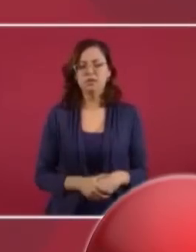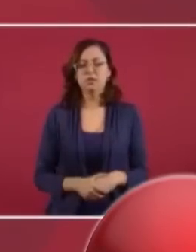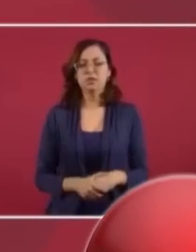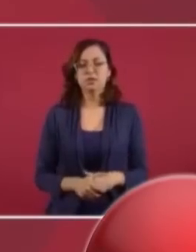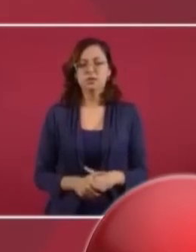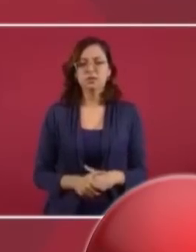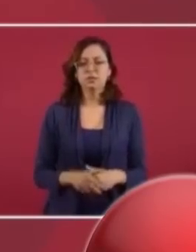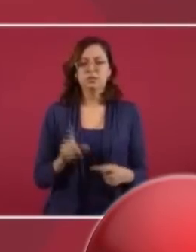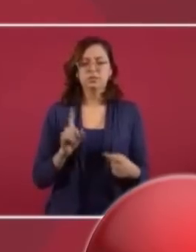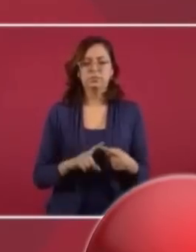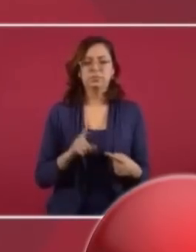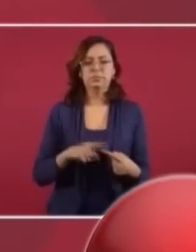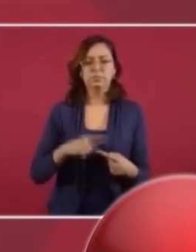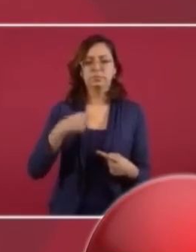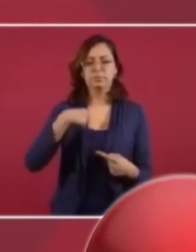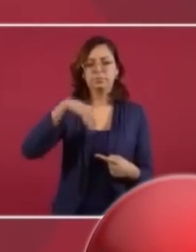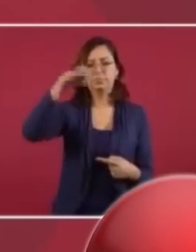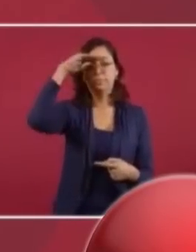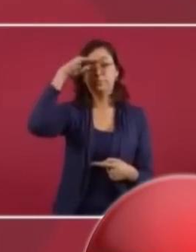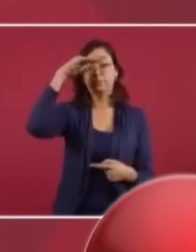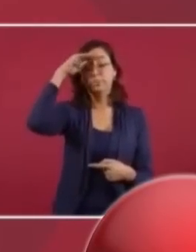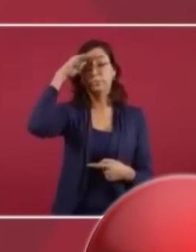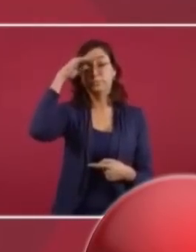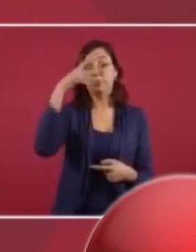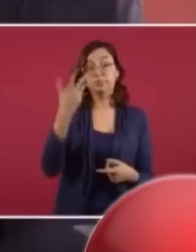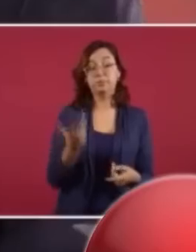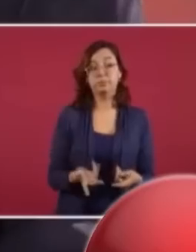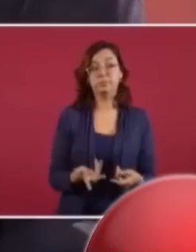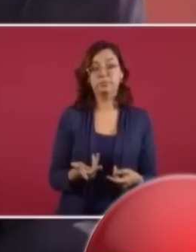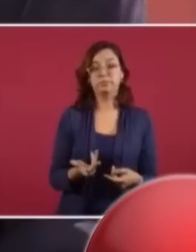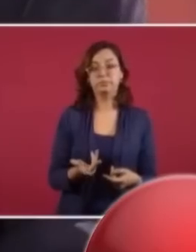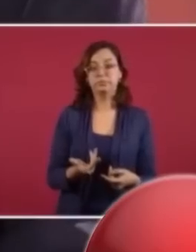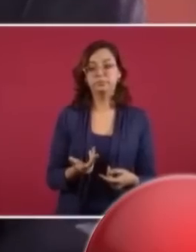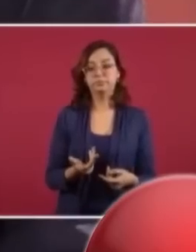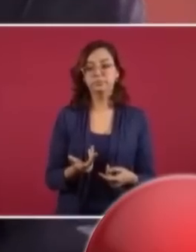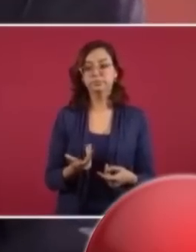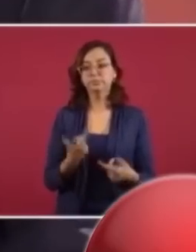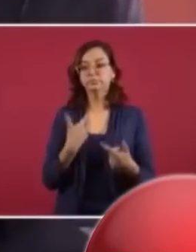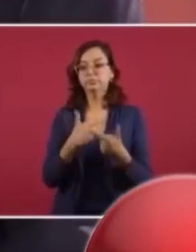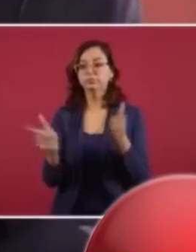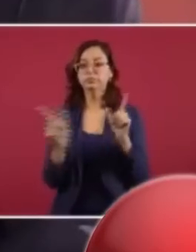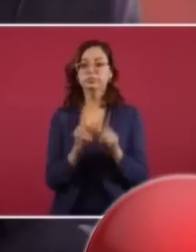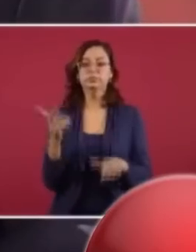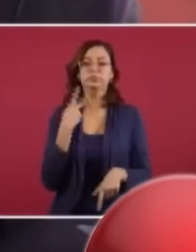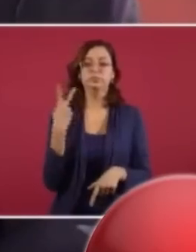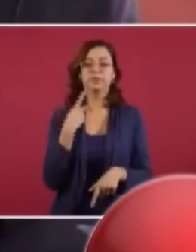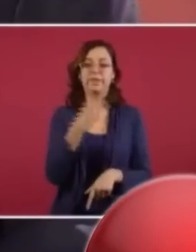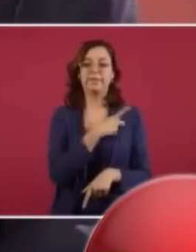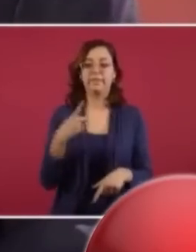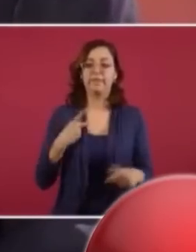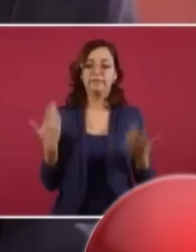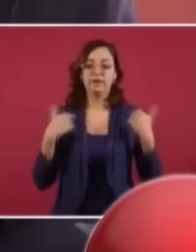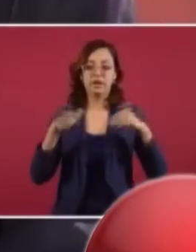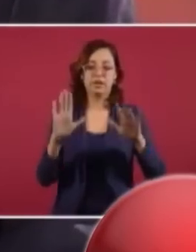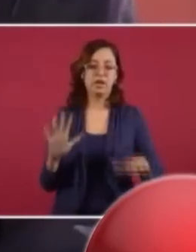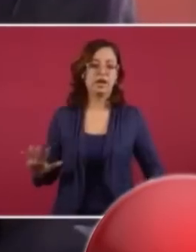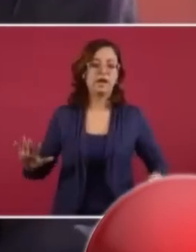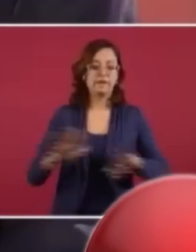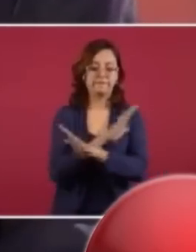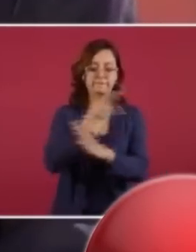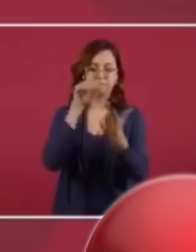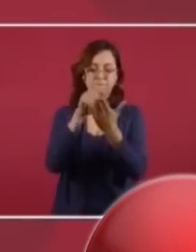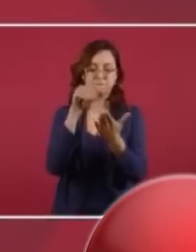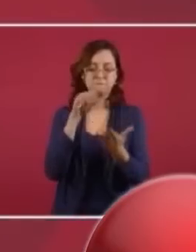partidos deberían de aprobar una reforma para